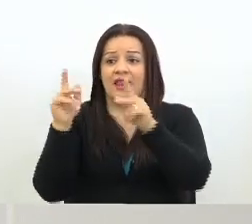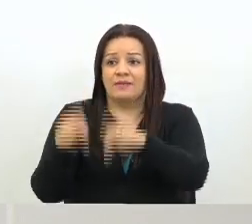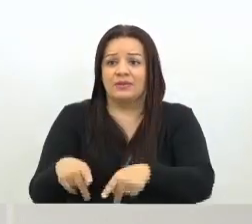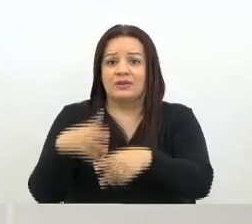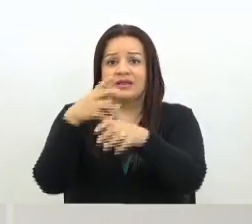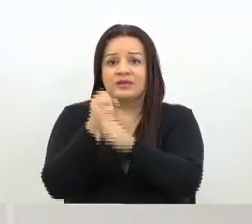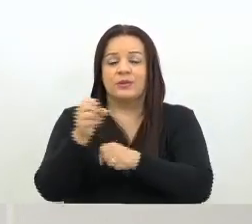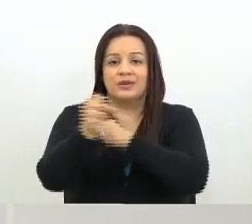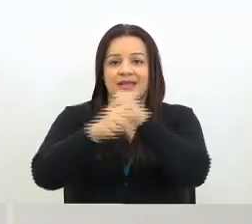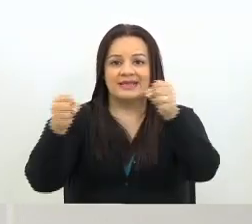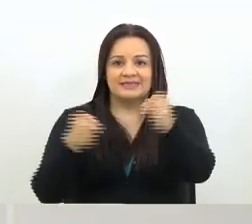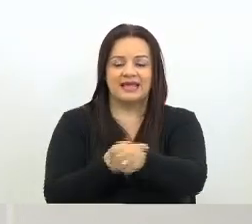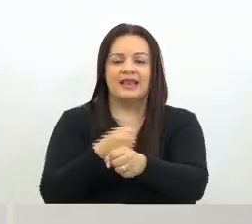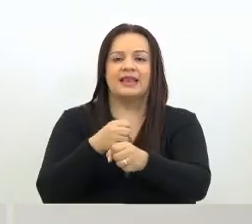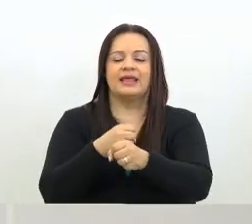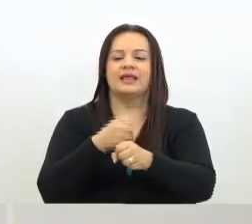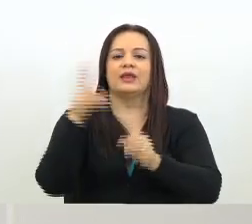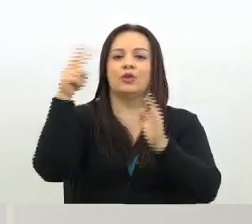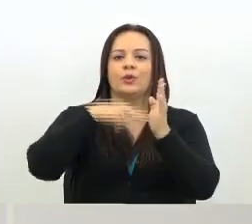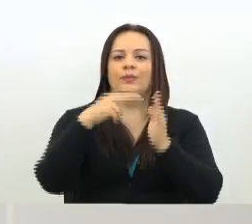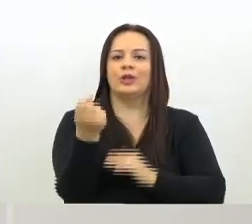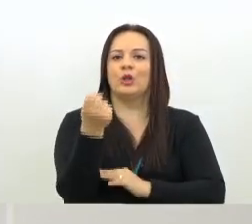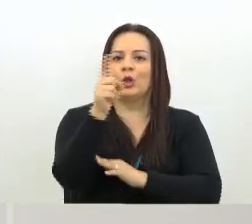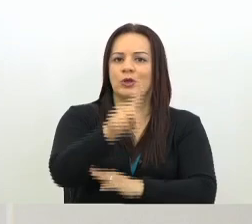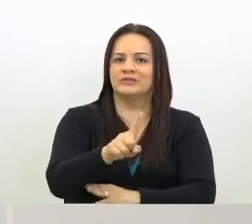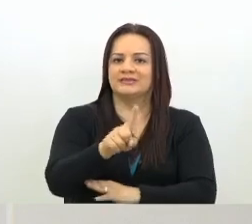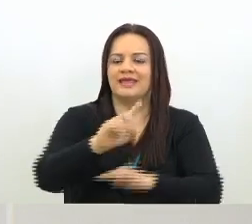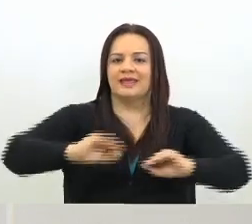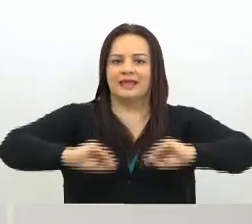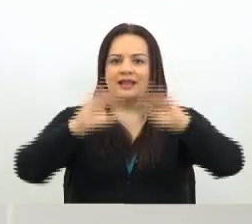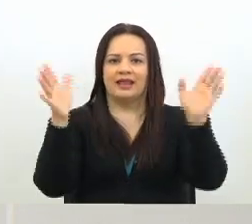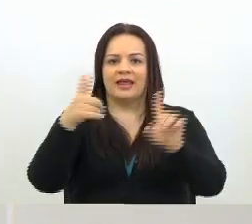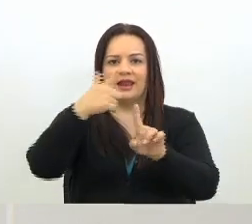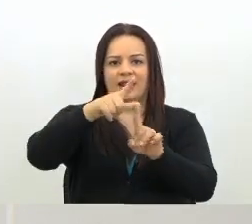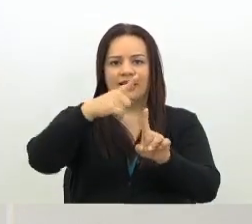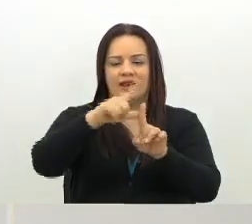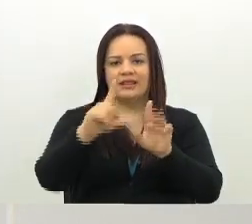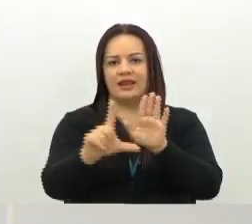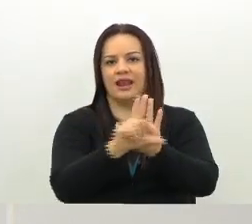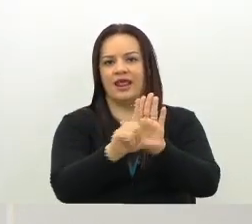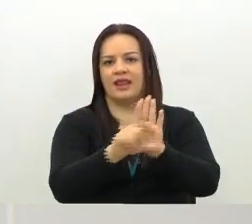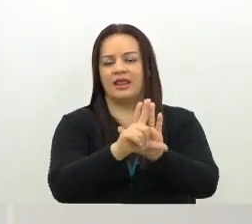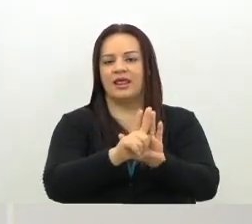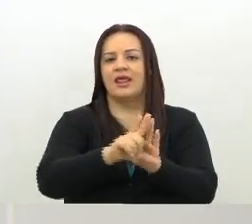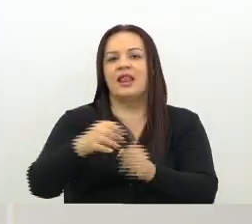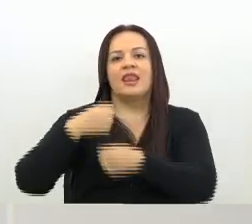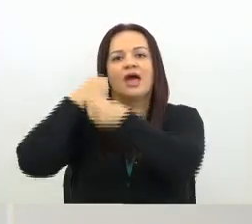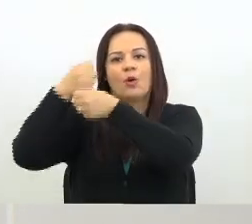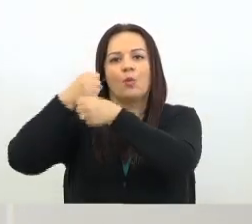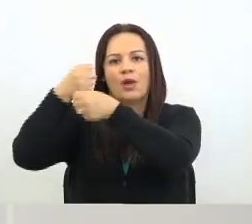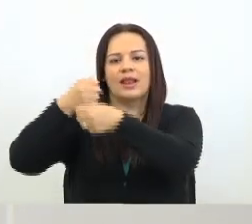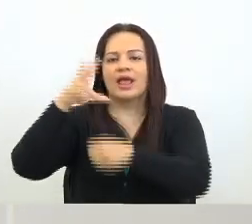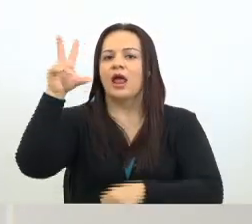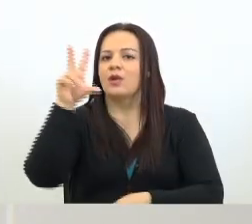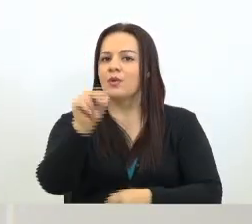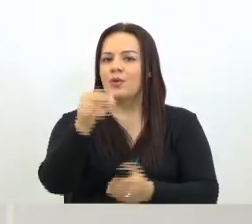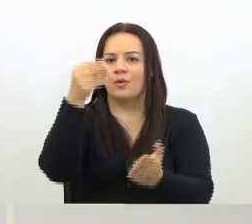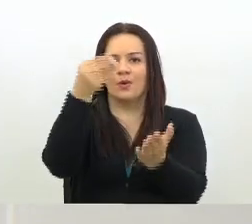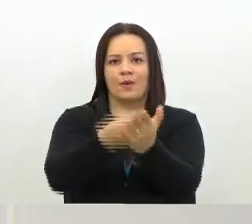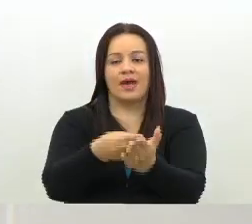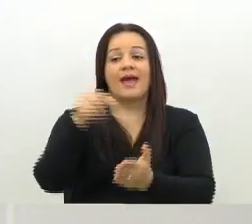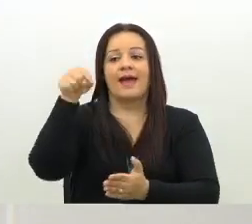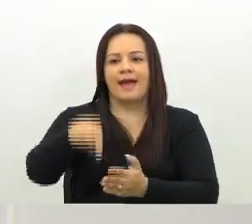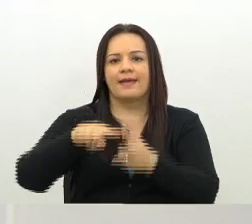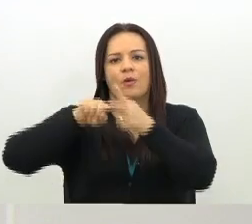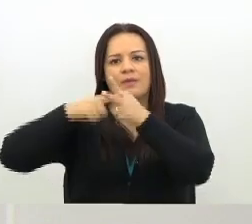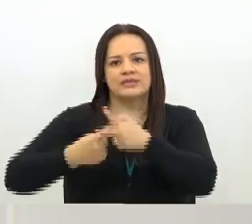en el 2011 era clara la letra de la ley que la huelga no se paga. El enredo comenzó ahí.